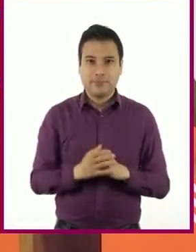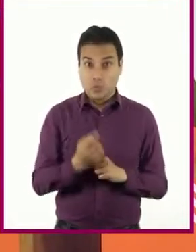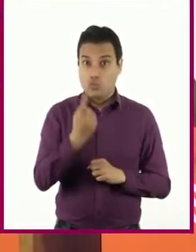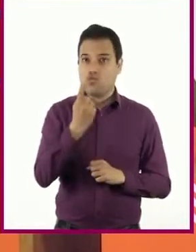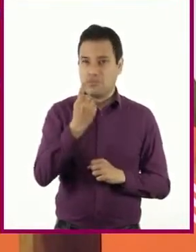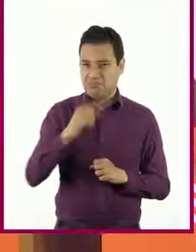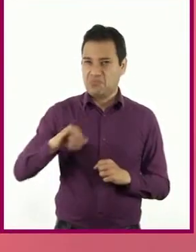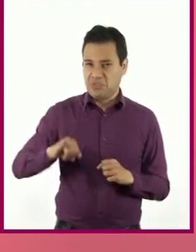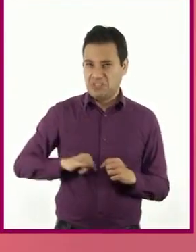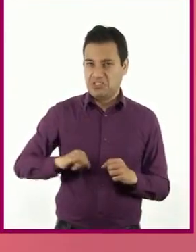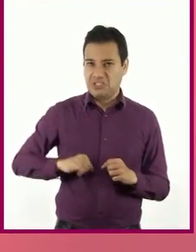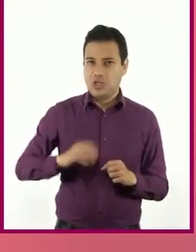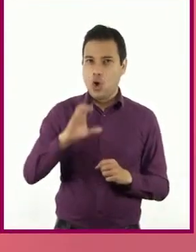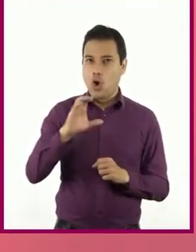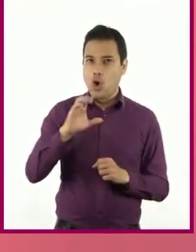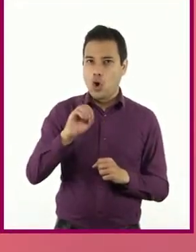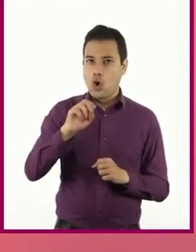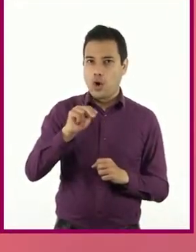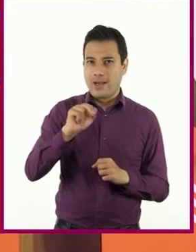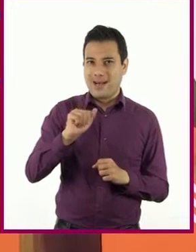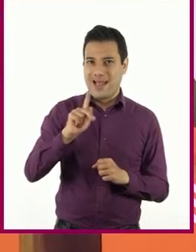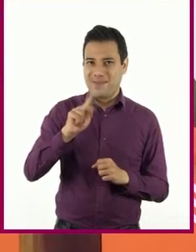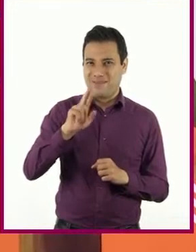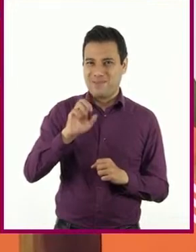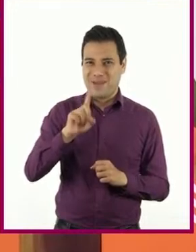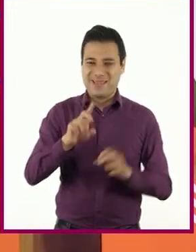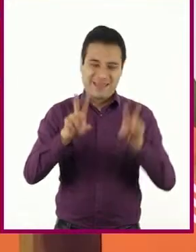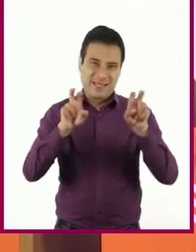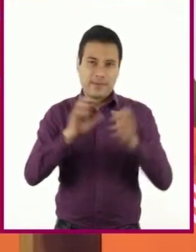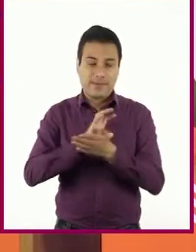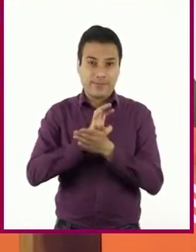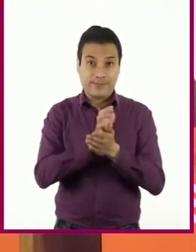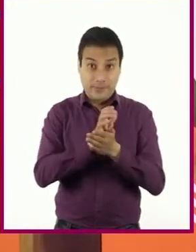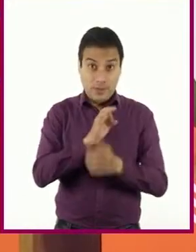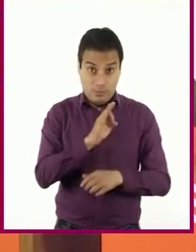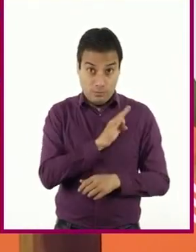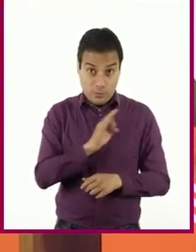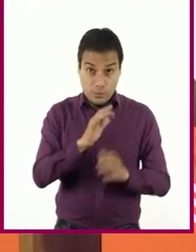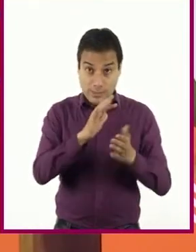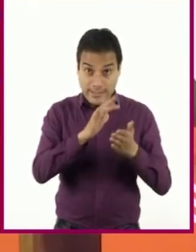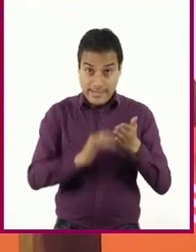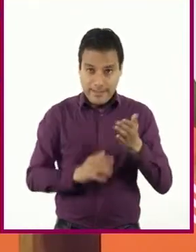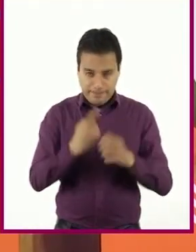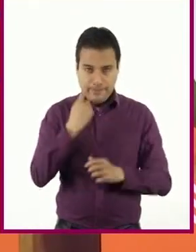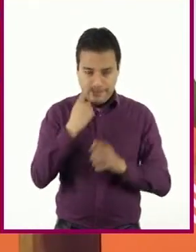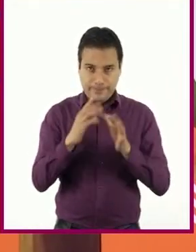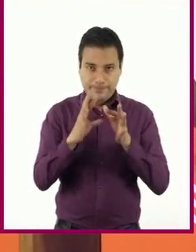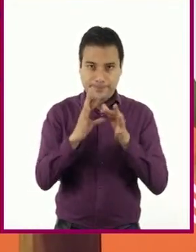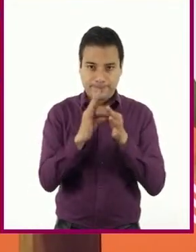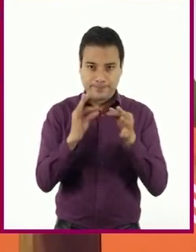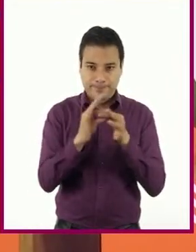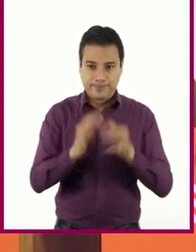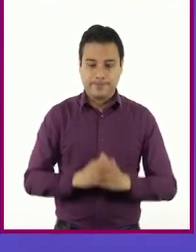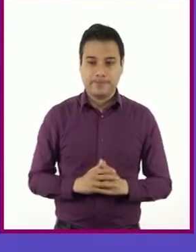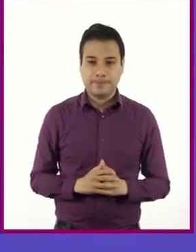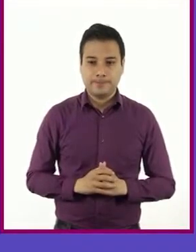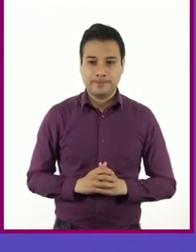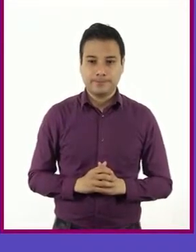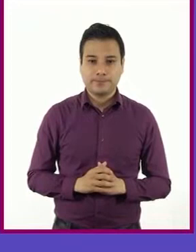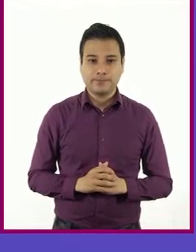de la CONAPRED respecto a la discriminación. Si me lo permiten, les leeré solo un fragmento.